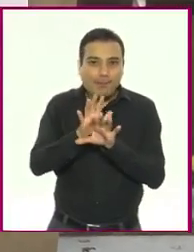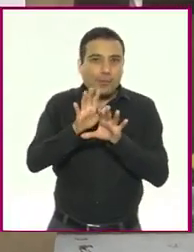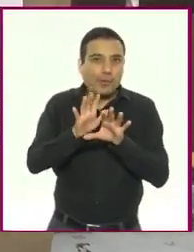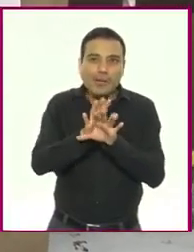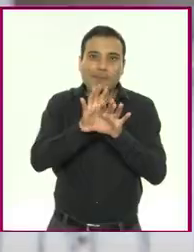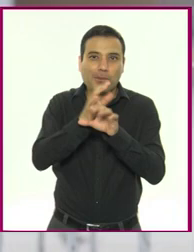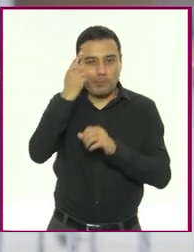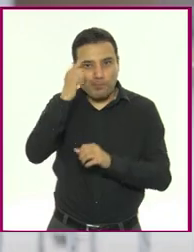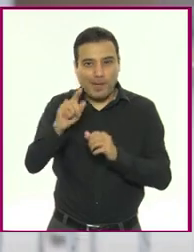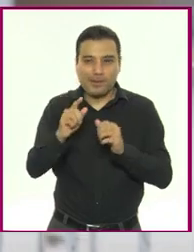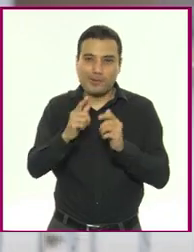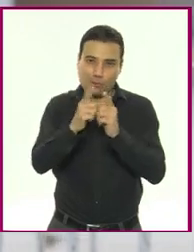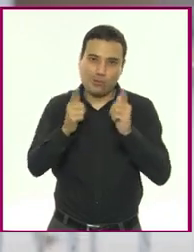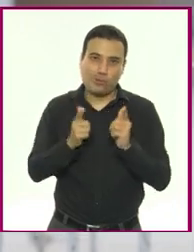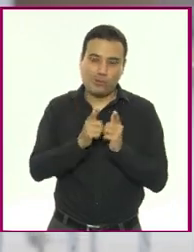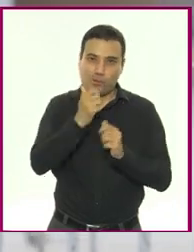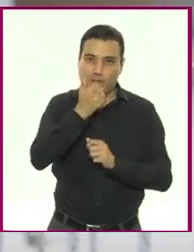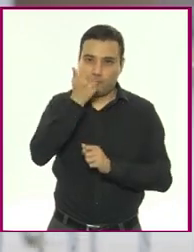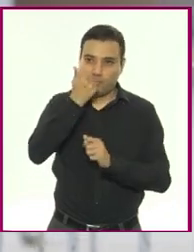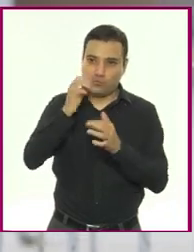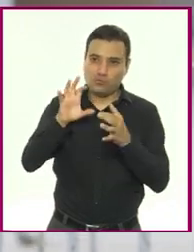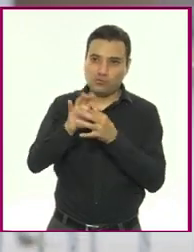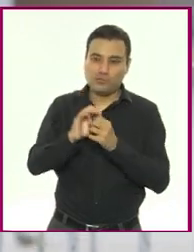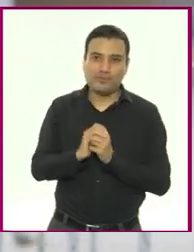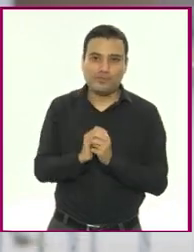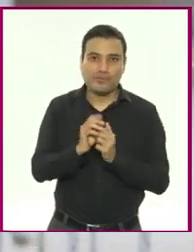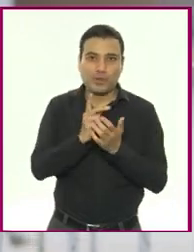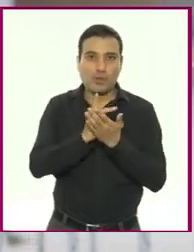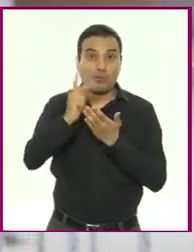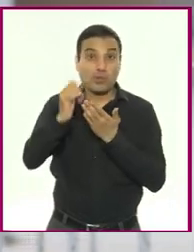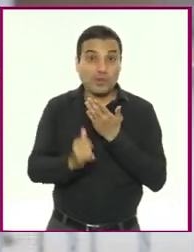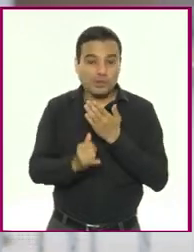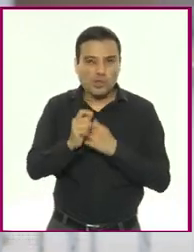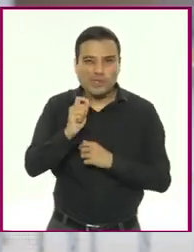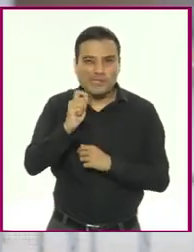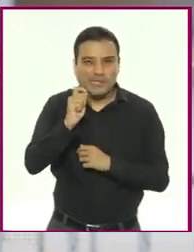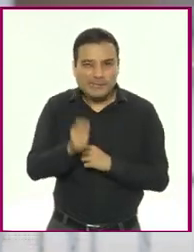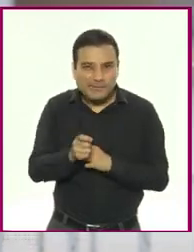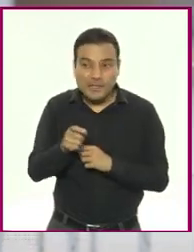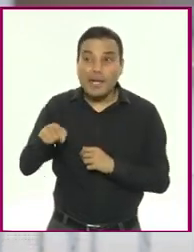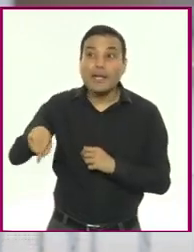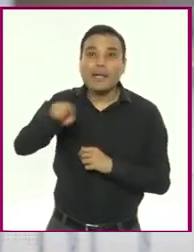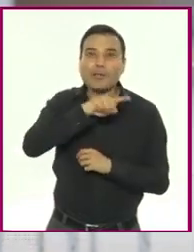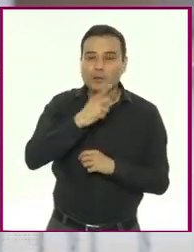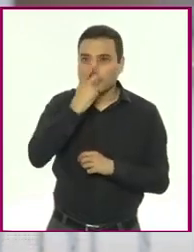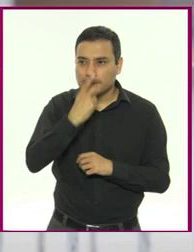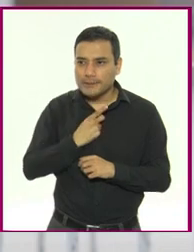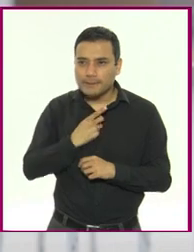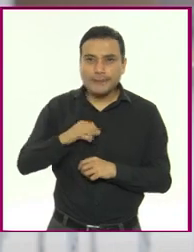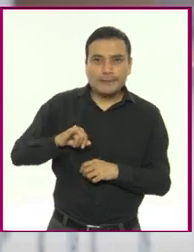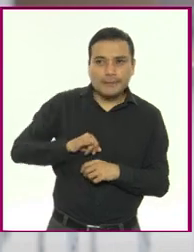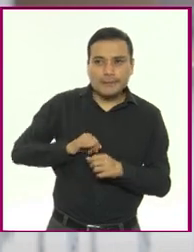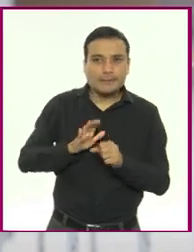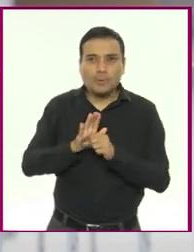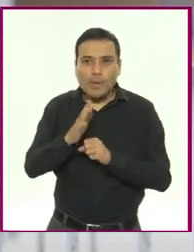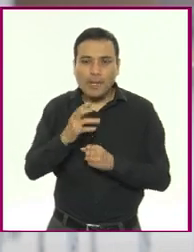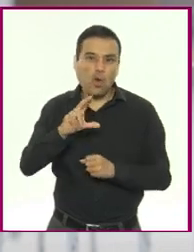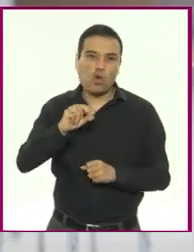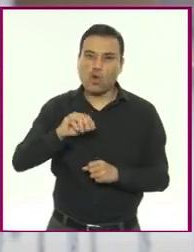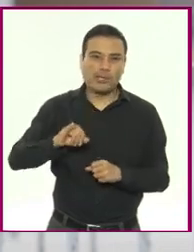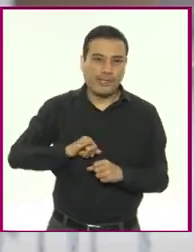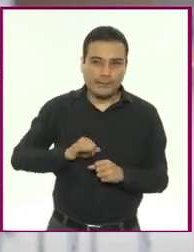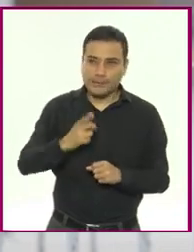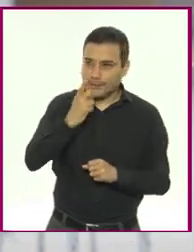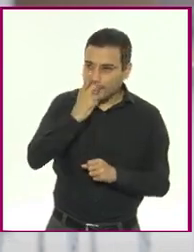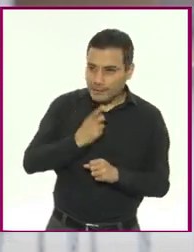junto con el grupo porque pues los proyectos justo se trata de ellos no de que ellos te digan Hacia dónde si les interesa si no les interesa y que